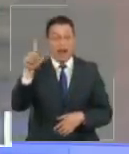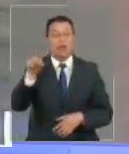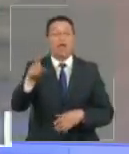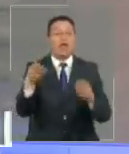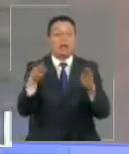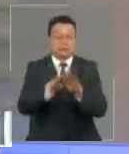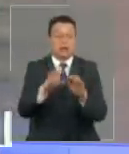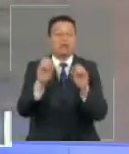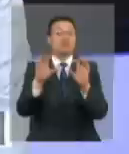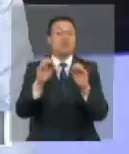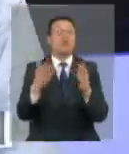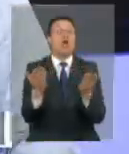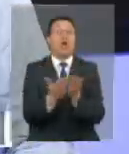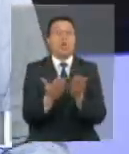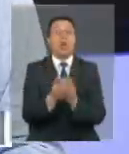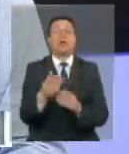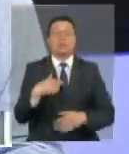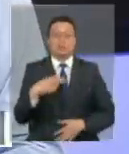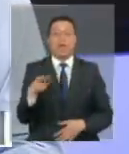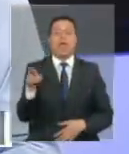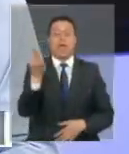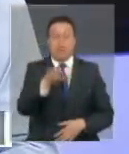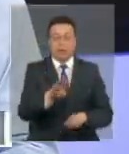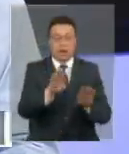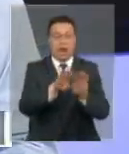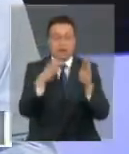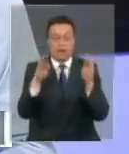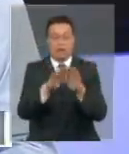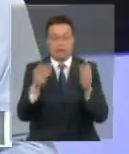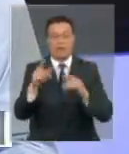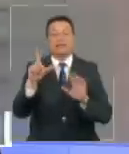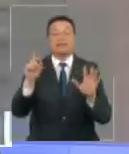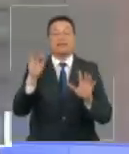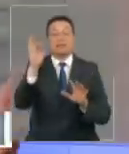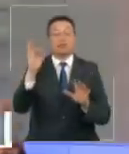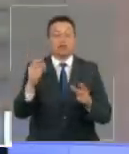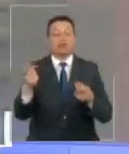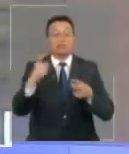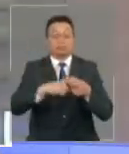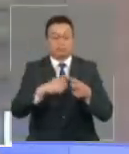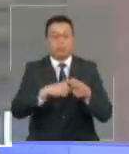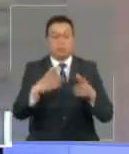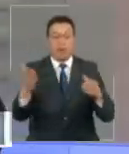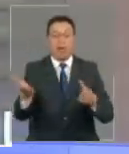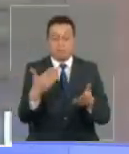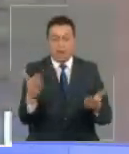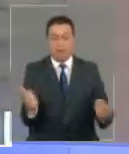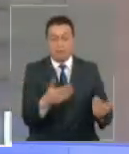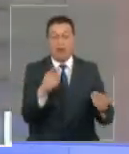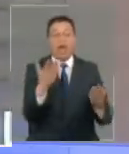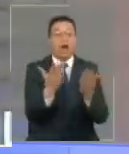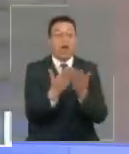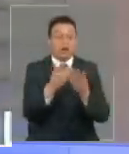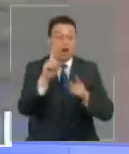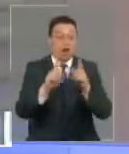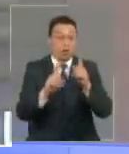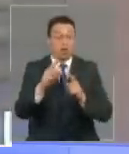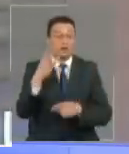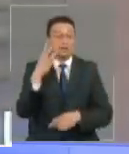varios colegios. Nosotros hemos tenido que reabrir y hemos recuperado 70% de matrícula municipal. Y déjenme decirle una cosa. Hay colegios en donde